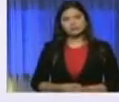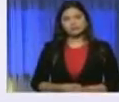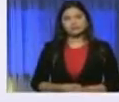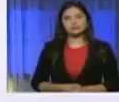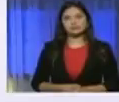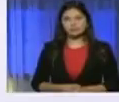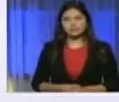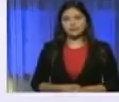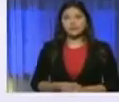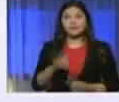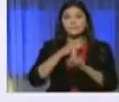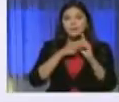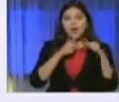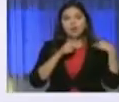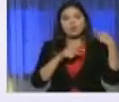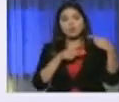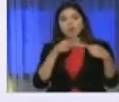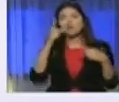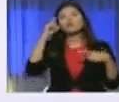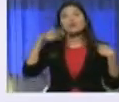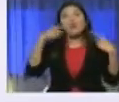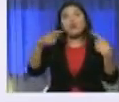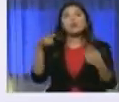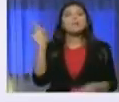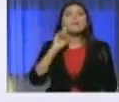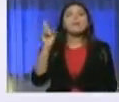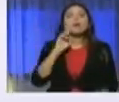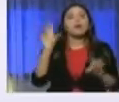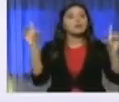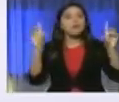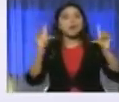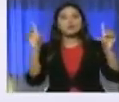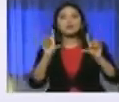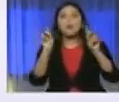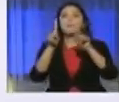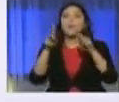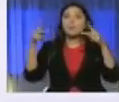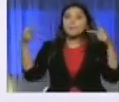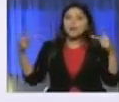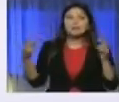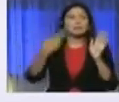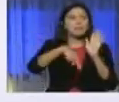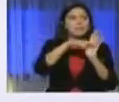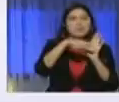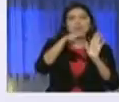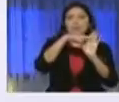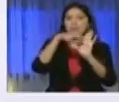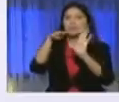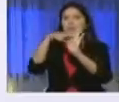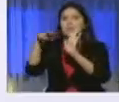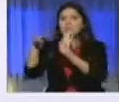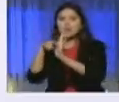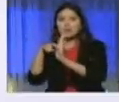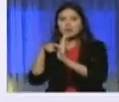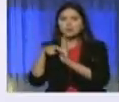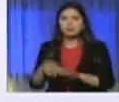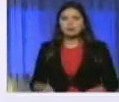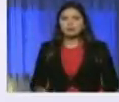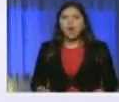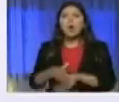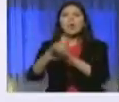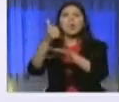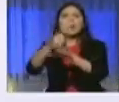Y van reproduciendo todos los días por radio, por televisión, por prensa. Tal producto, es culpa de